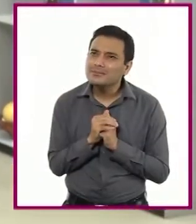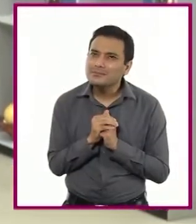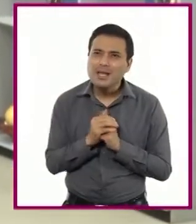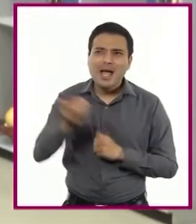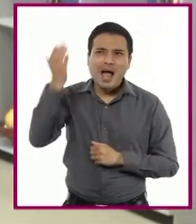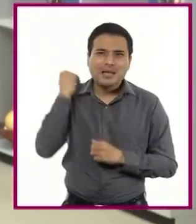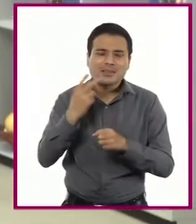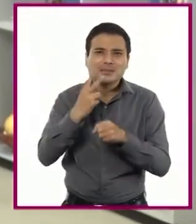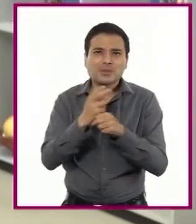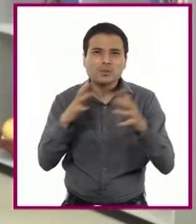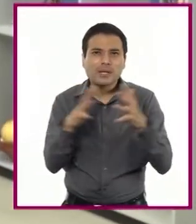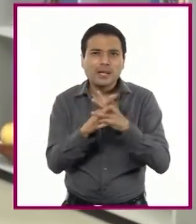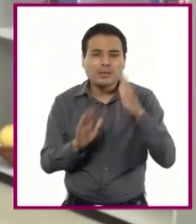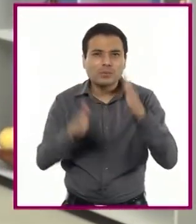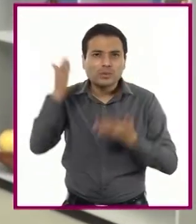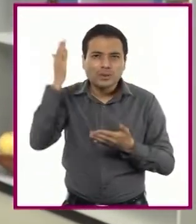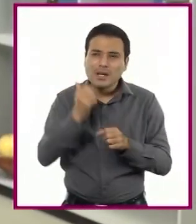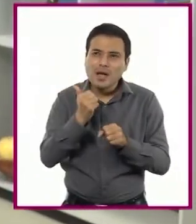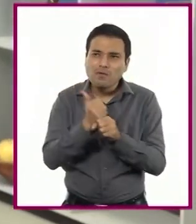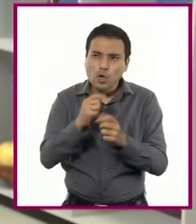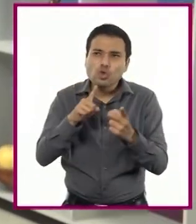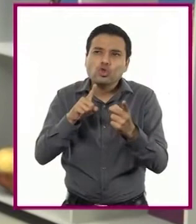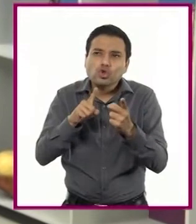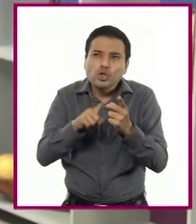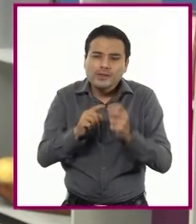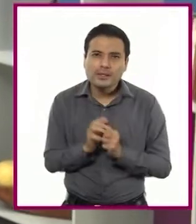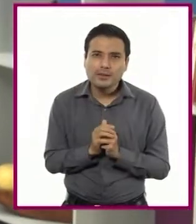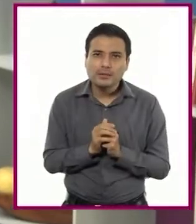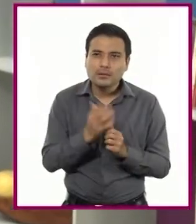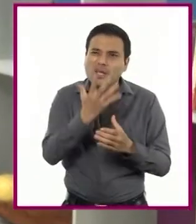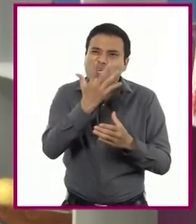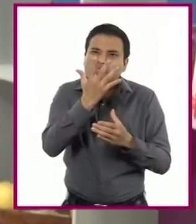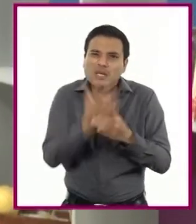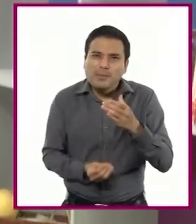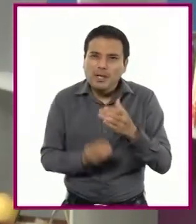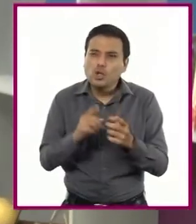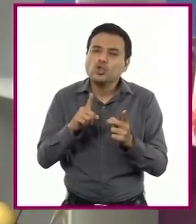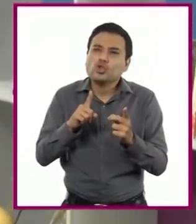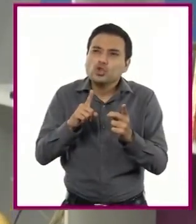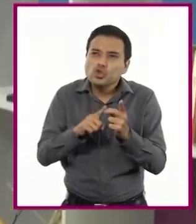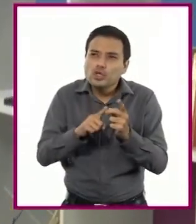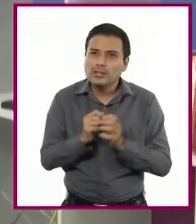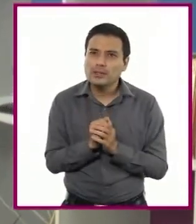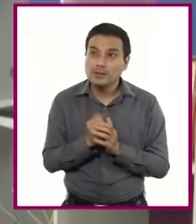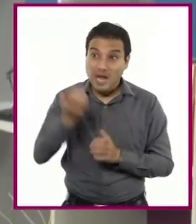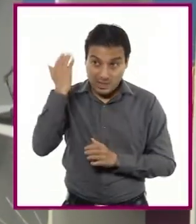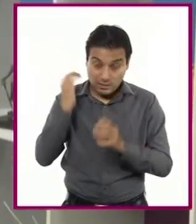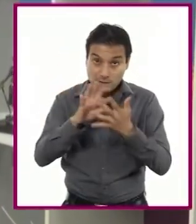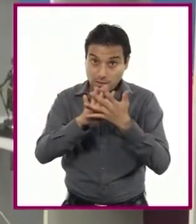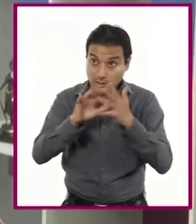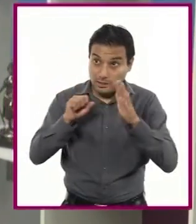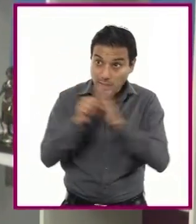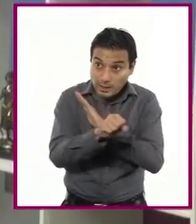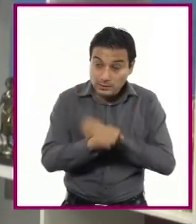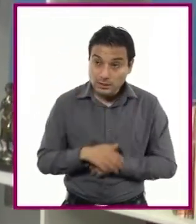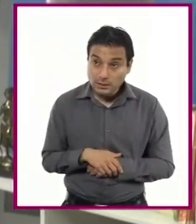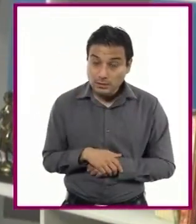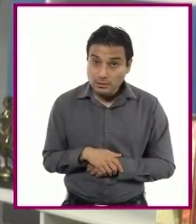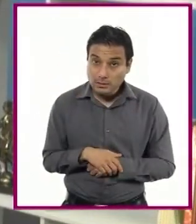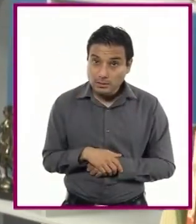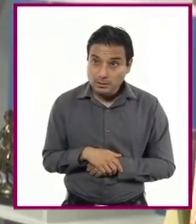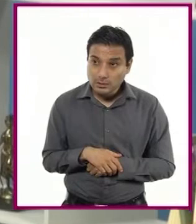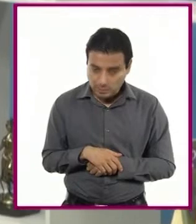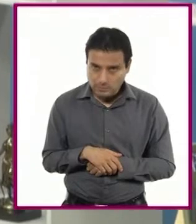la Segunda Guerra Mundial? ¿De dónde escapó? ¿Había estado en los campos? ¿Dónde